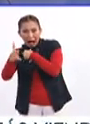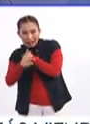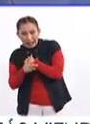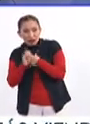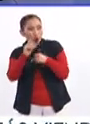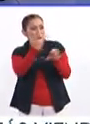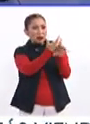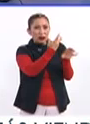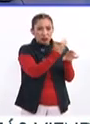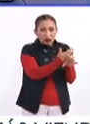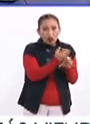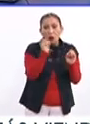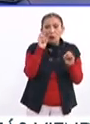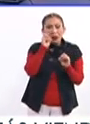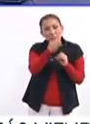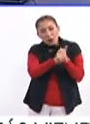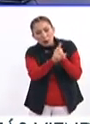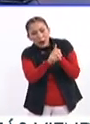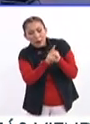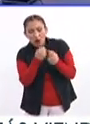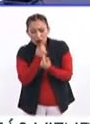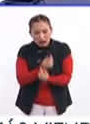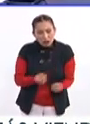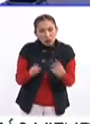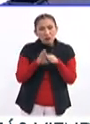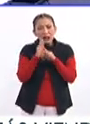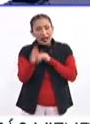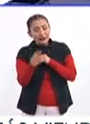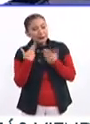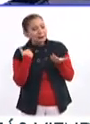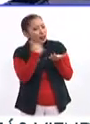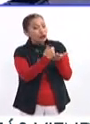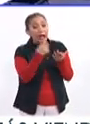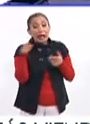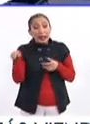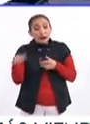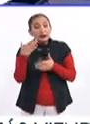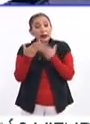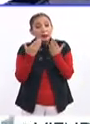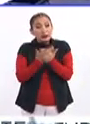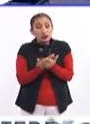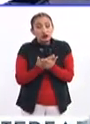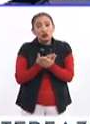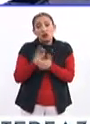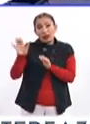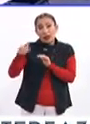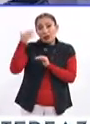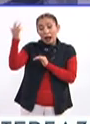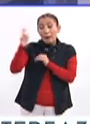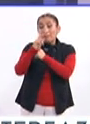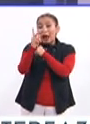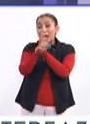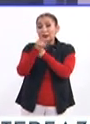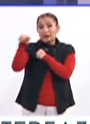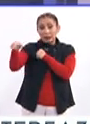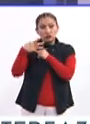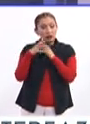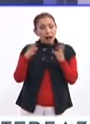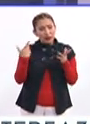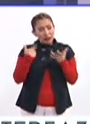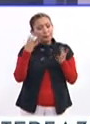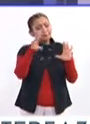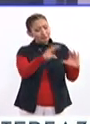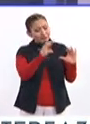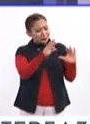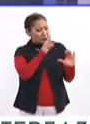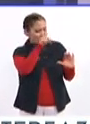lado, que están en diversas circunstancias, a los niños migrantes. Bueno, eso es el servicio exterior. Los países hacen una apuesta muy grande por